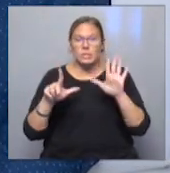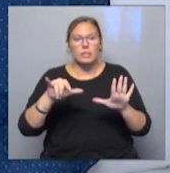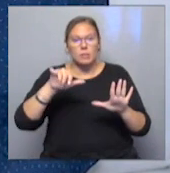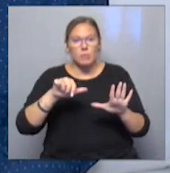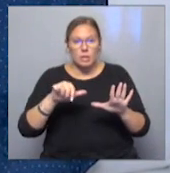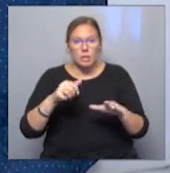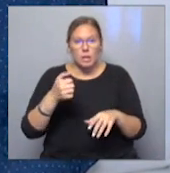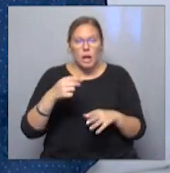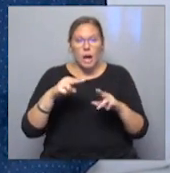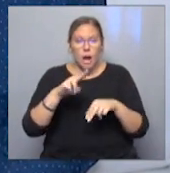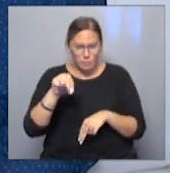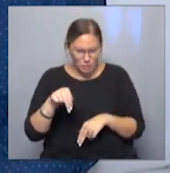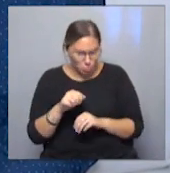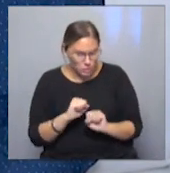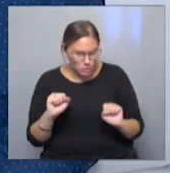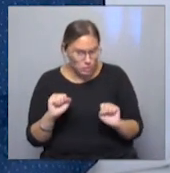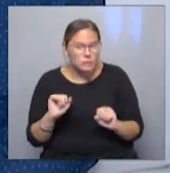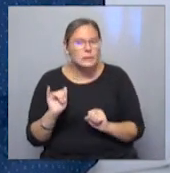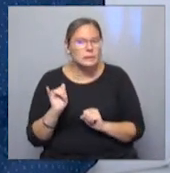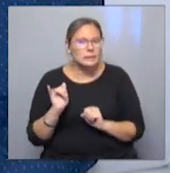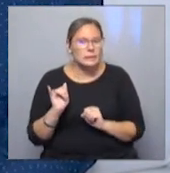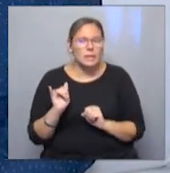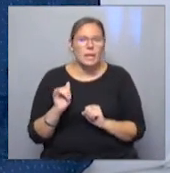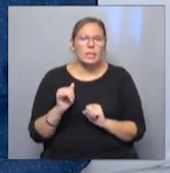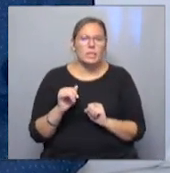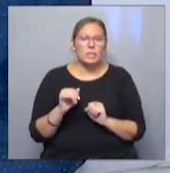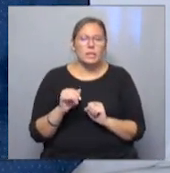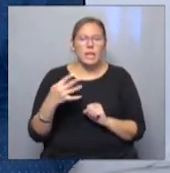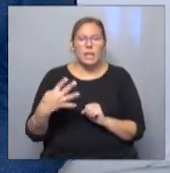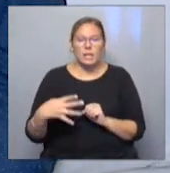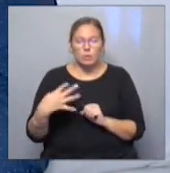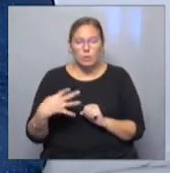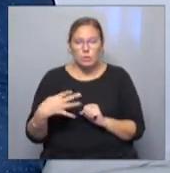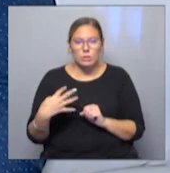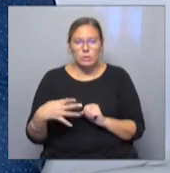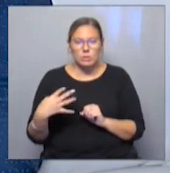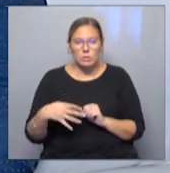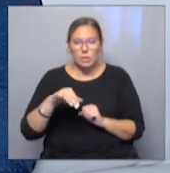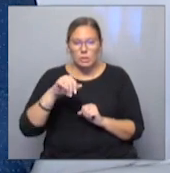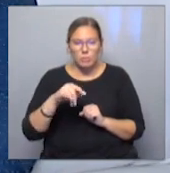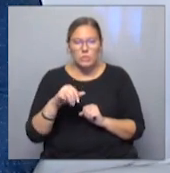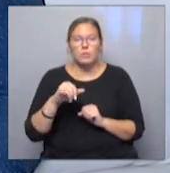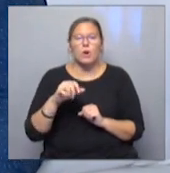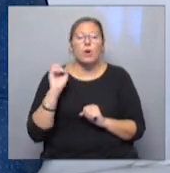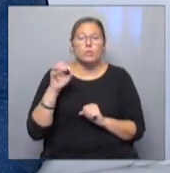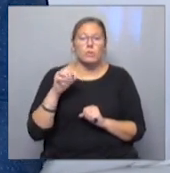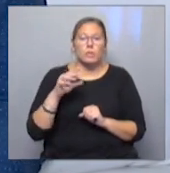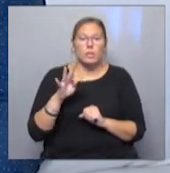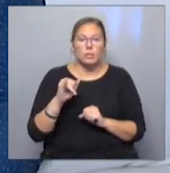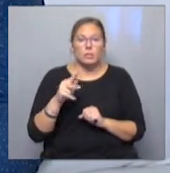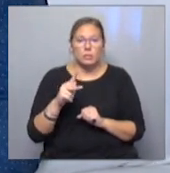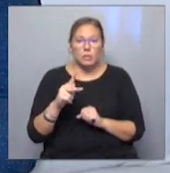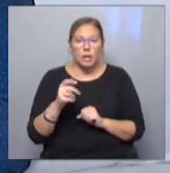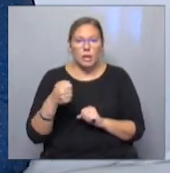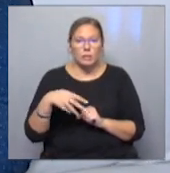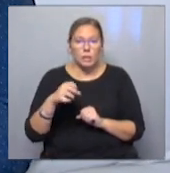que es en Habitat. Y en el auditorio, el 14 de mayo, es en Ticantel. Hice bien los deberes, Mario,